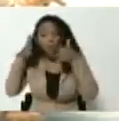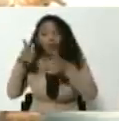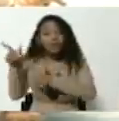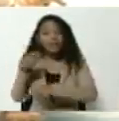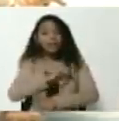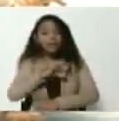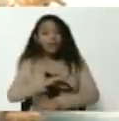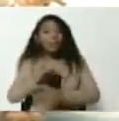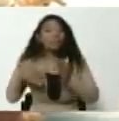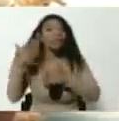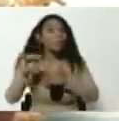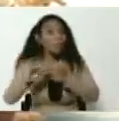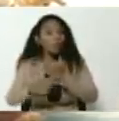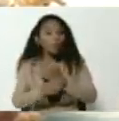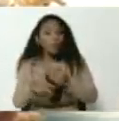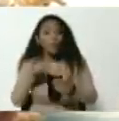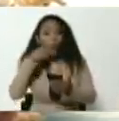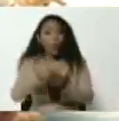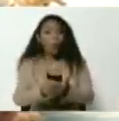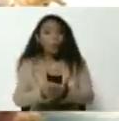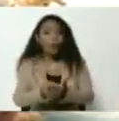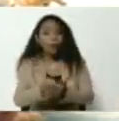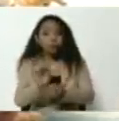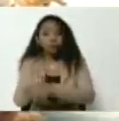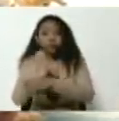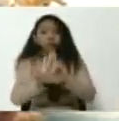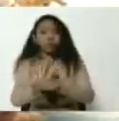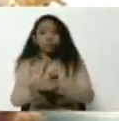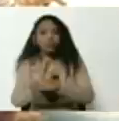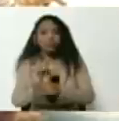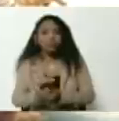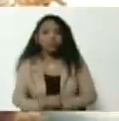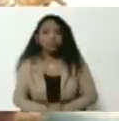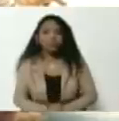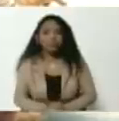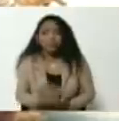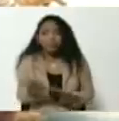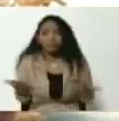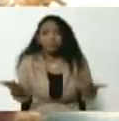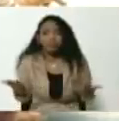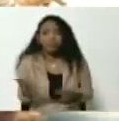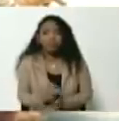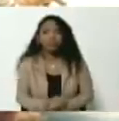que después Guaidó nombra procurador de Narnia.